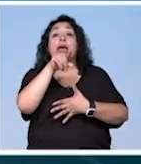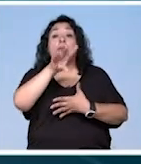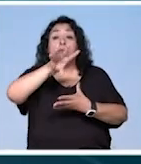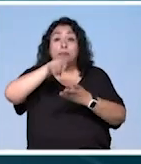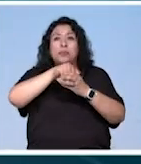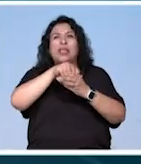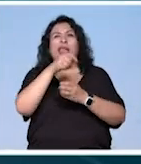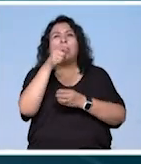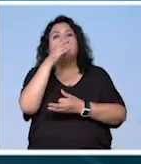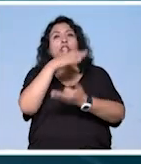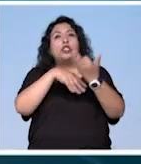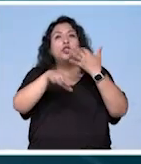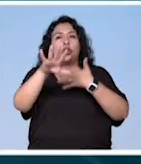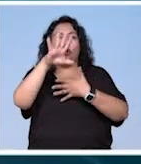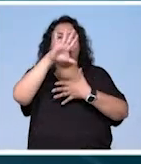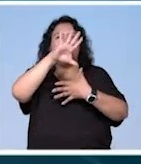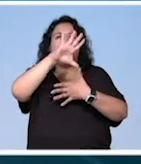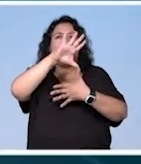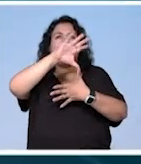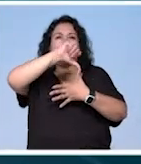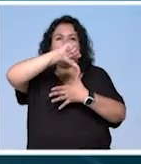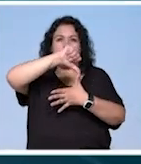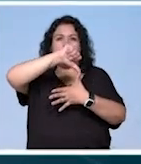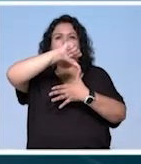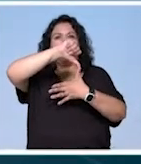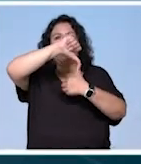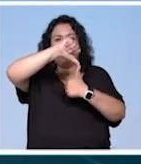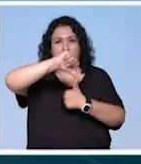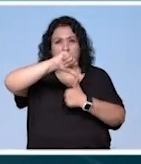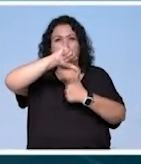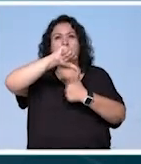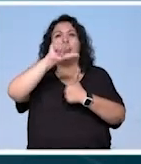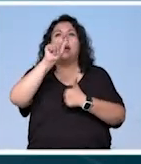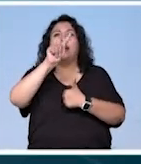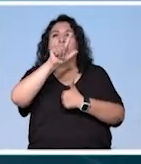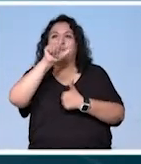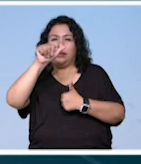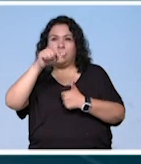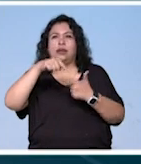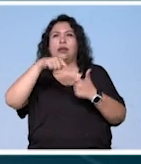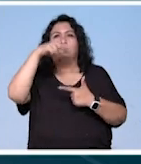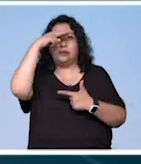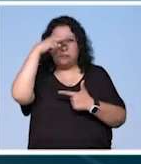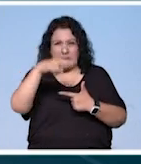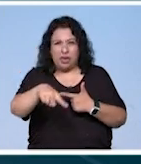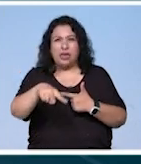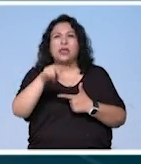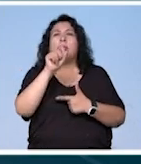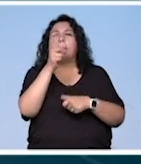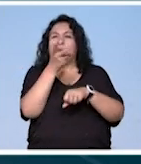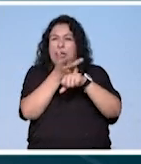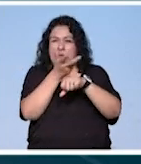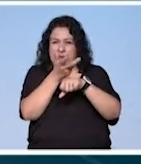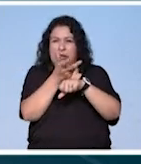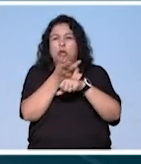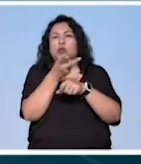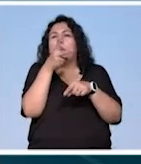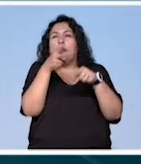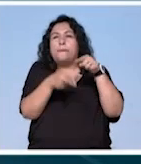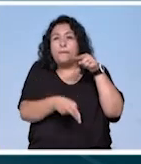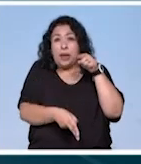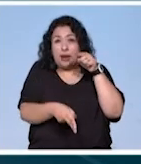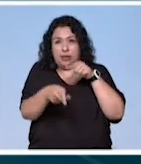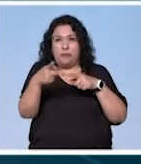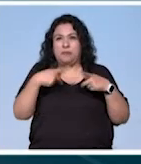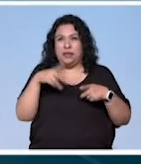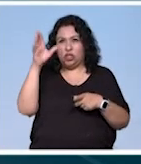incluye casi toda América del Sur, Centroamérica, Antillas, una parte de México y una parte de Estados Unidos. A